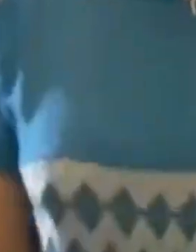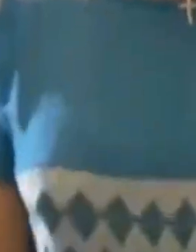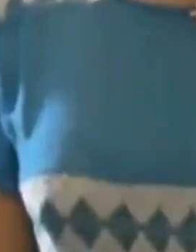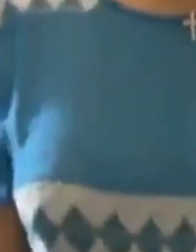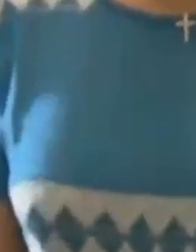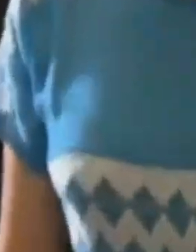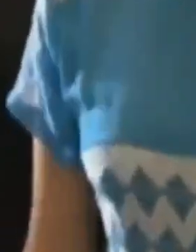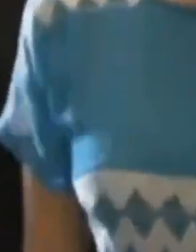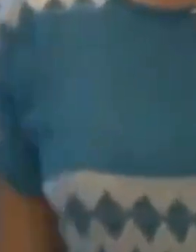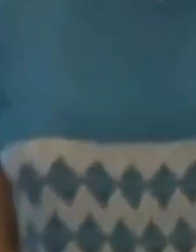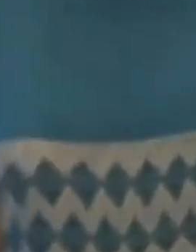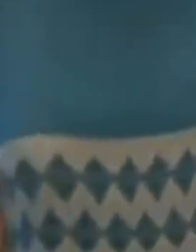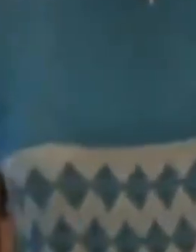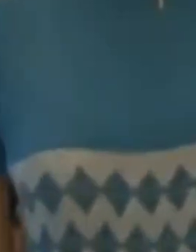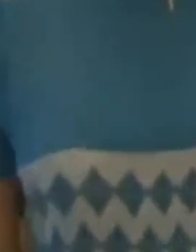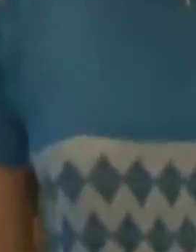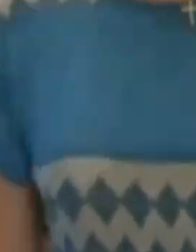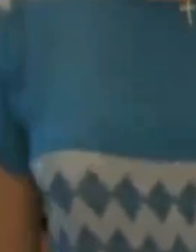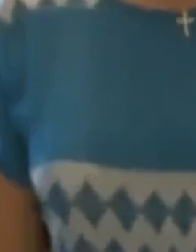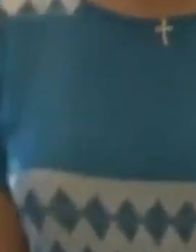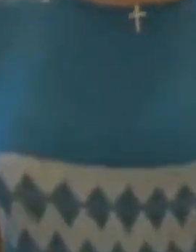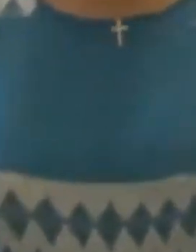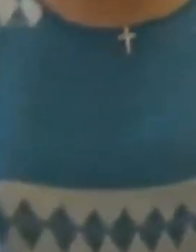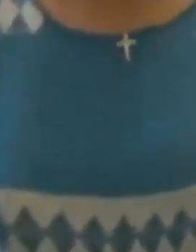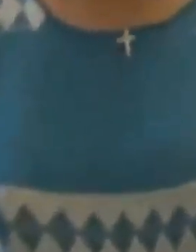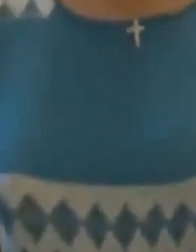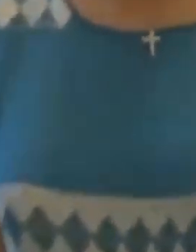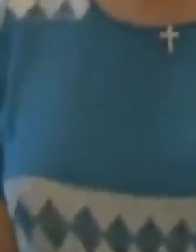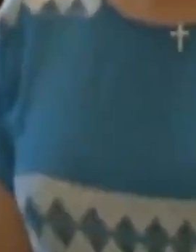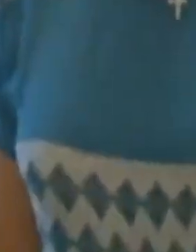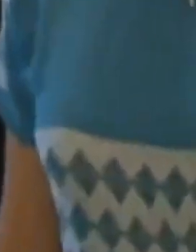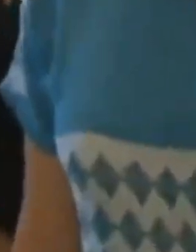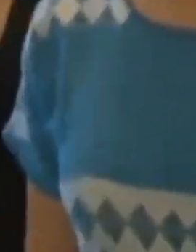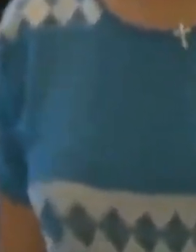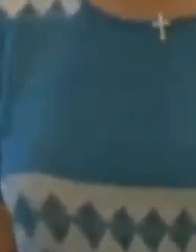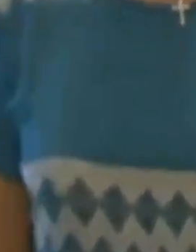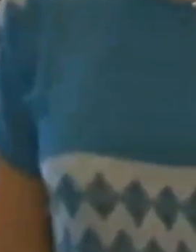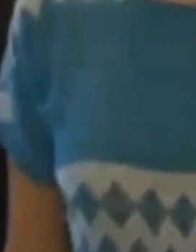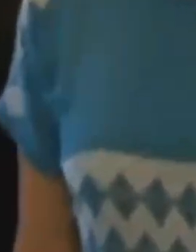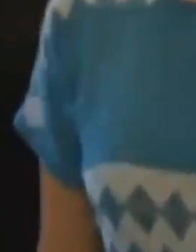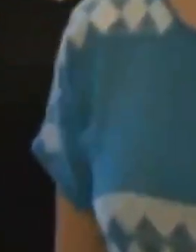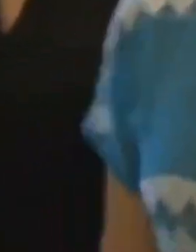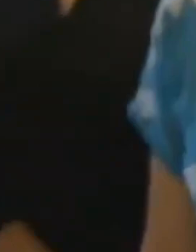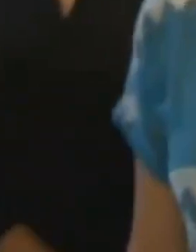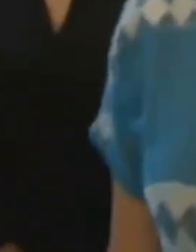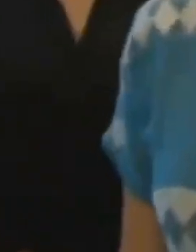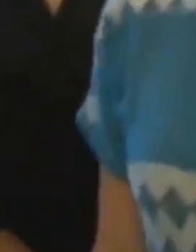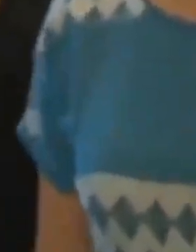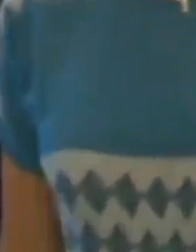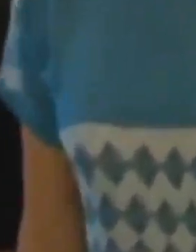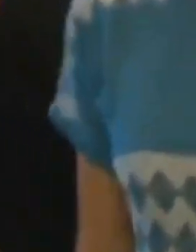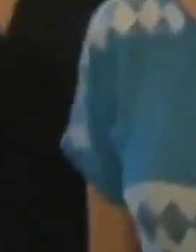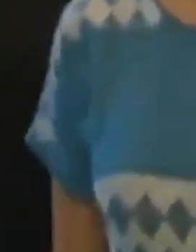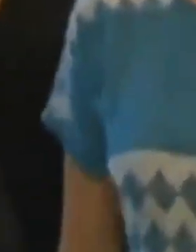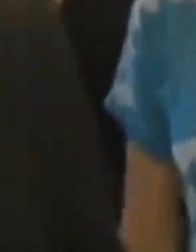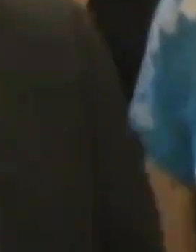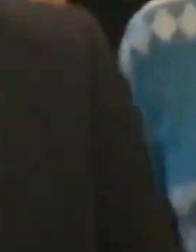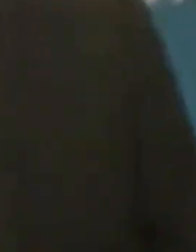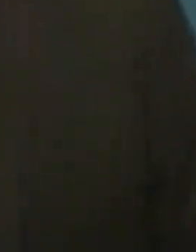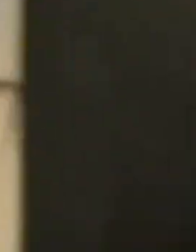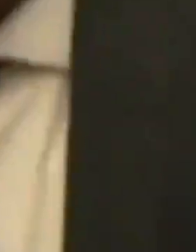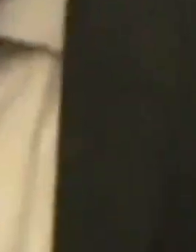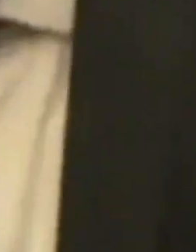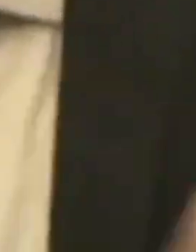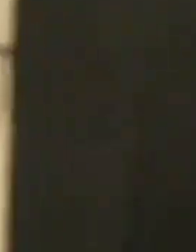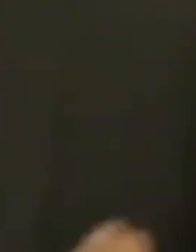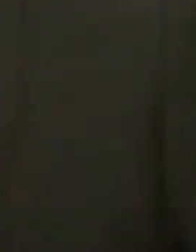la comitiva de legisladores, de legisladoras que fueron mencionadas por el presidente de la mesa directiva y que estarán acompañando a